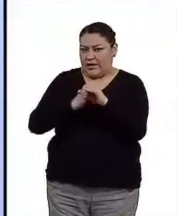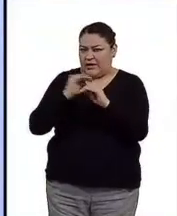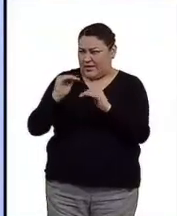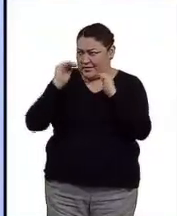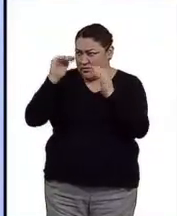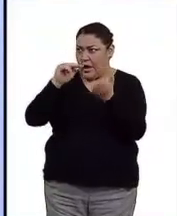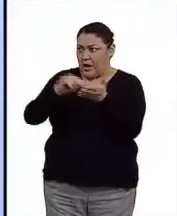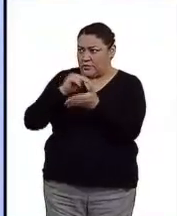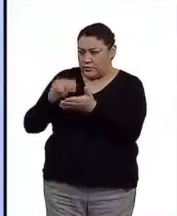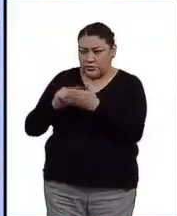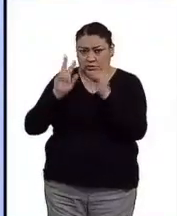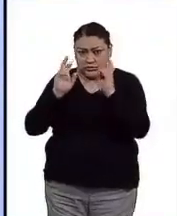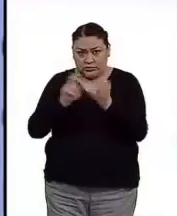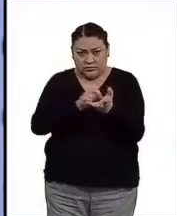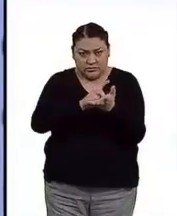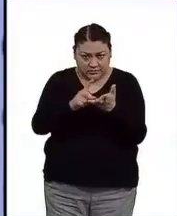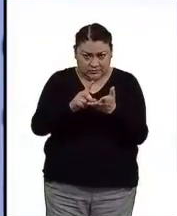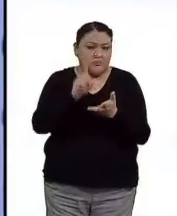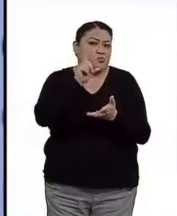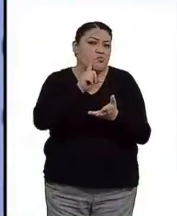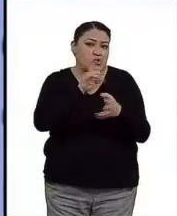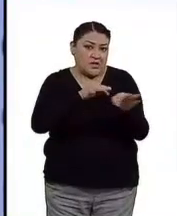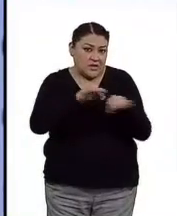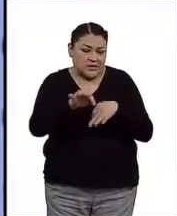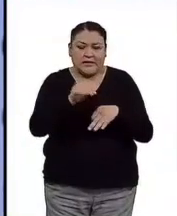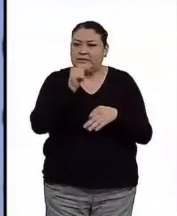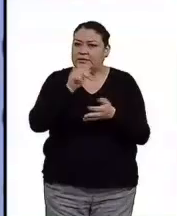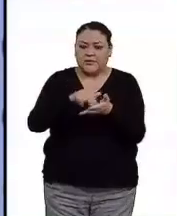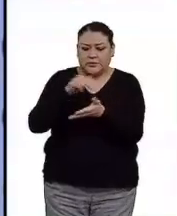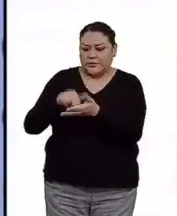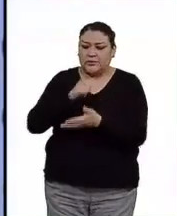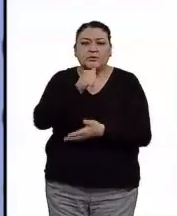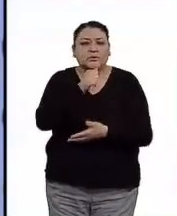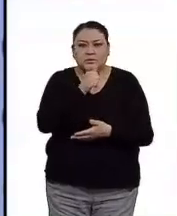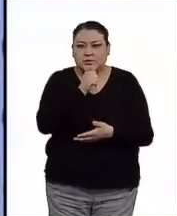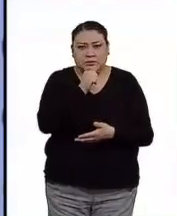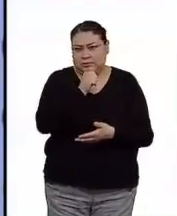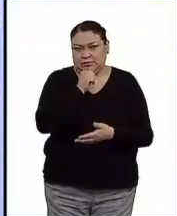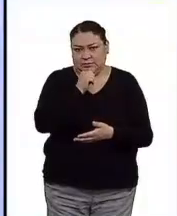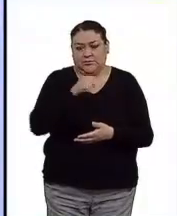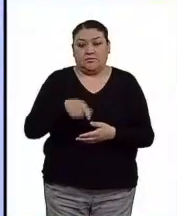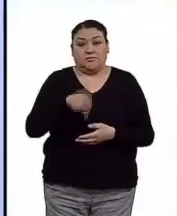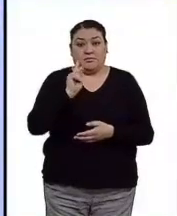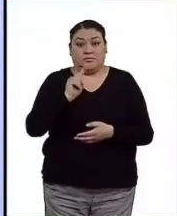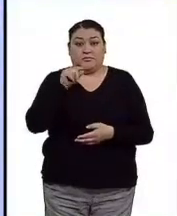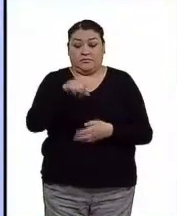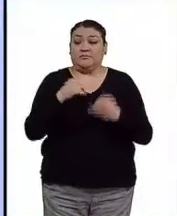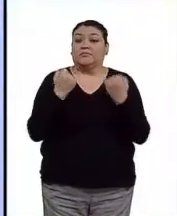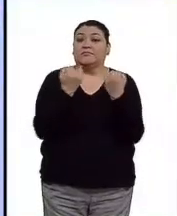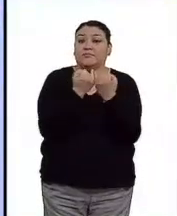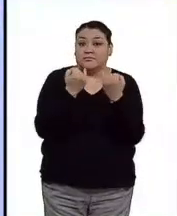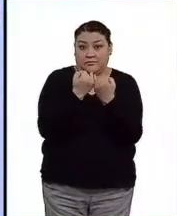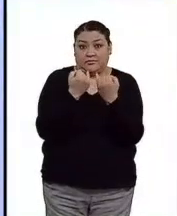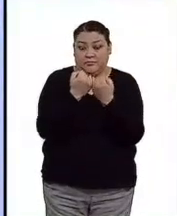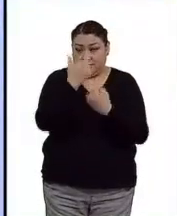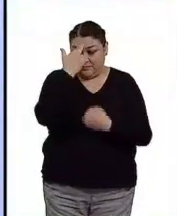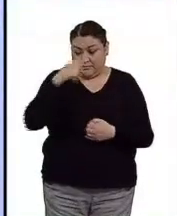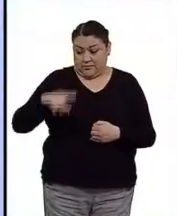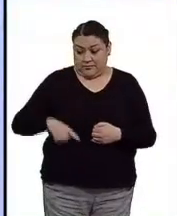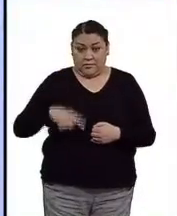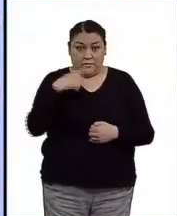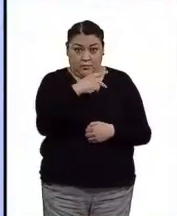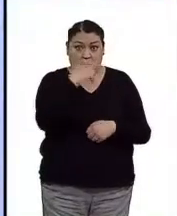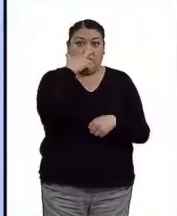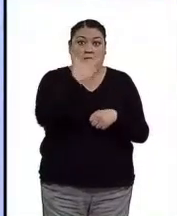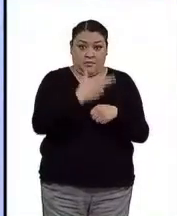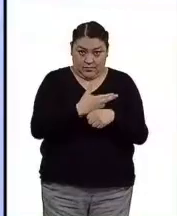internacionales relacionados con los derechos laborales de las mujeres, y también no es nada más una obligación propia del Estado,